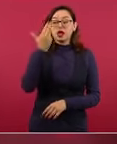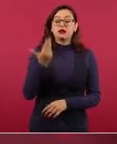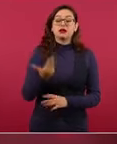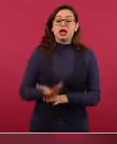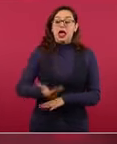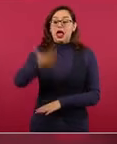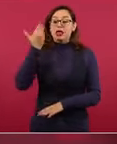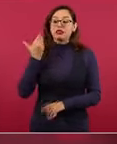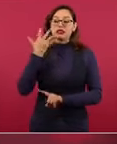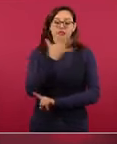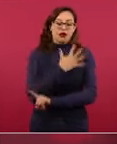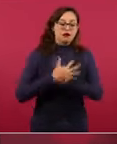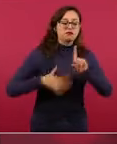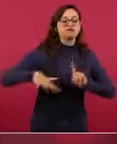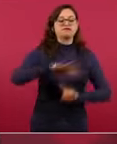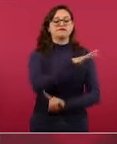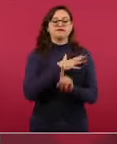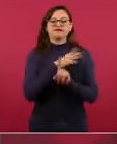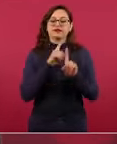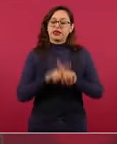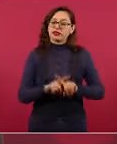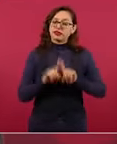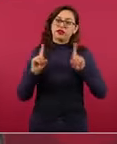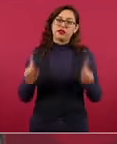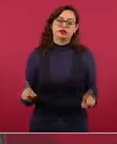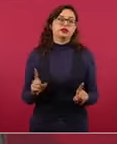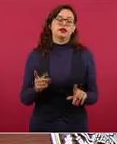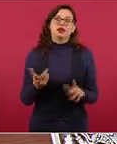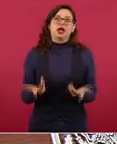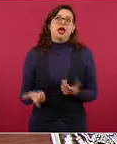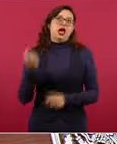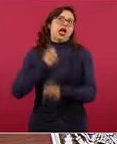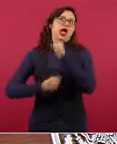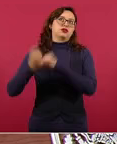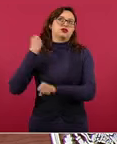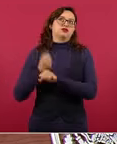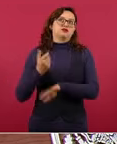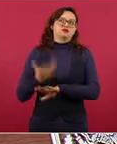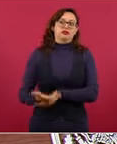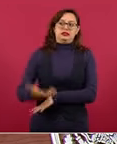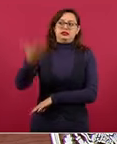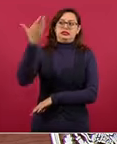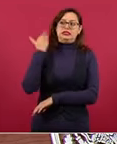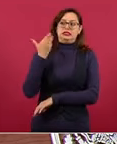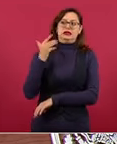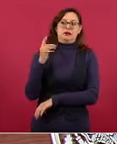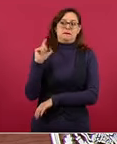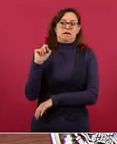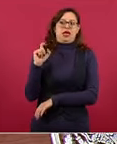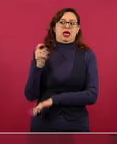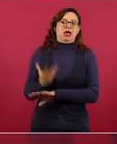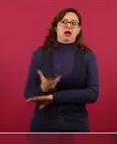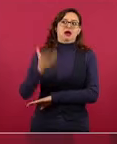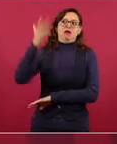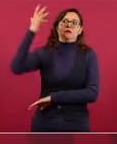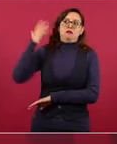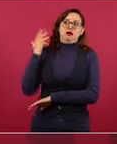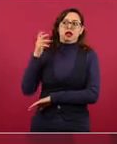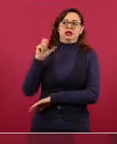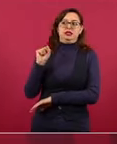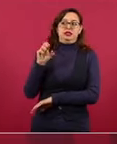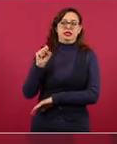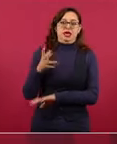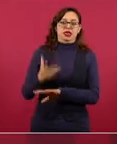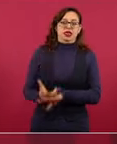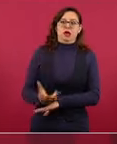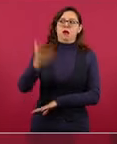no es lo mismo los 60 en los años 20 qué es lo que